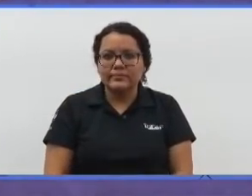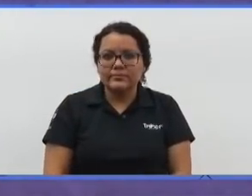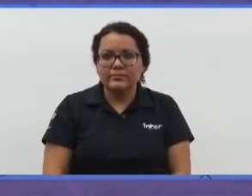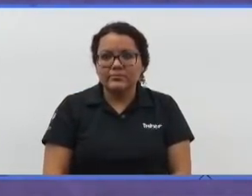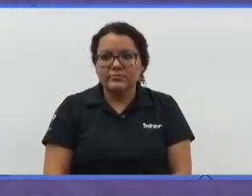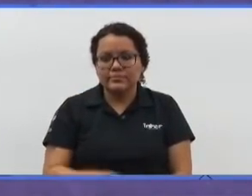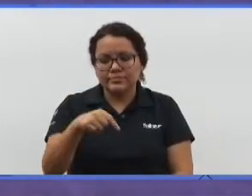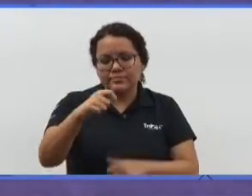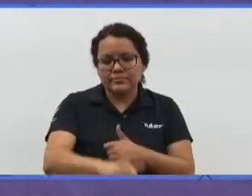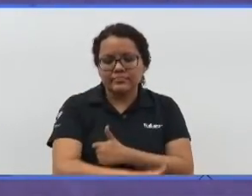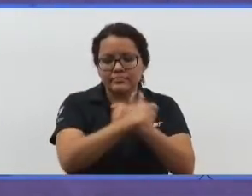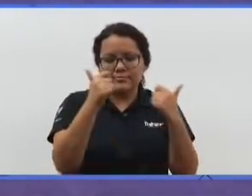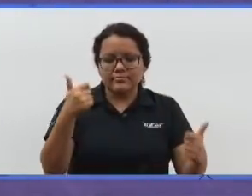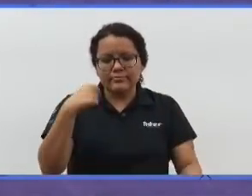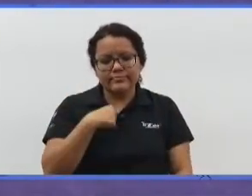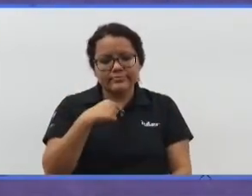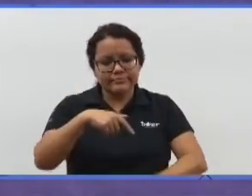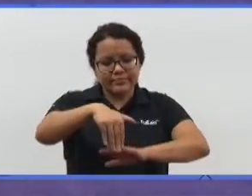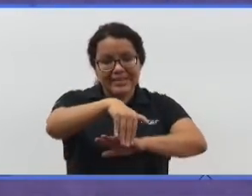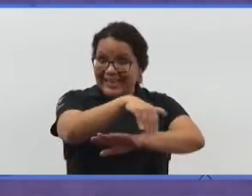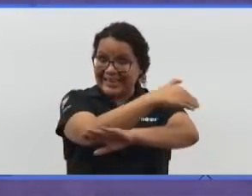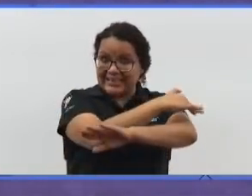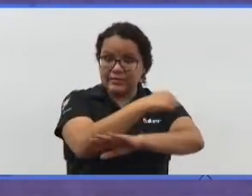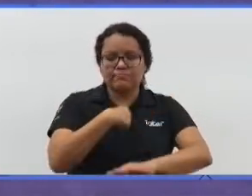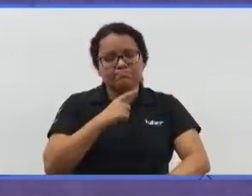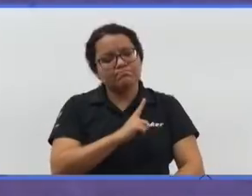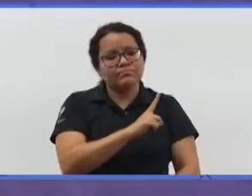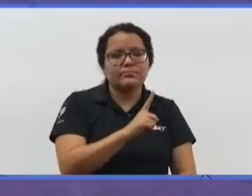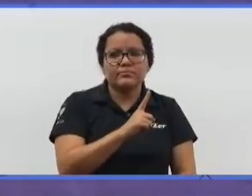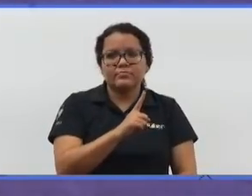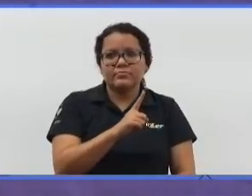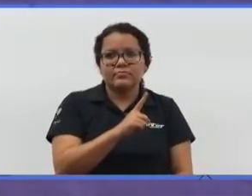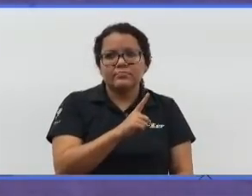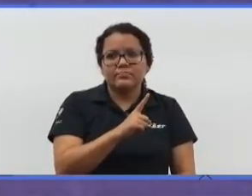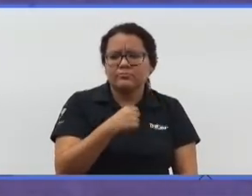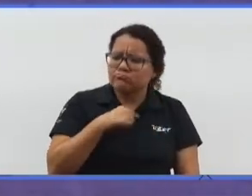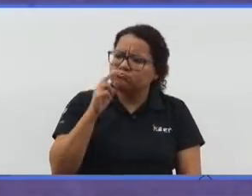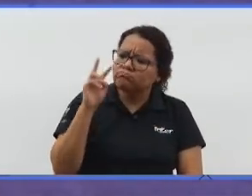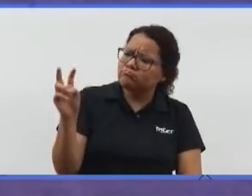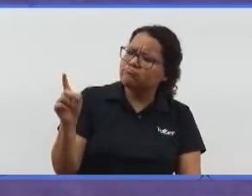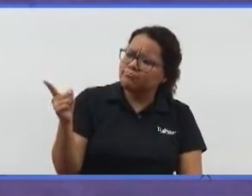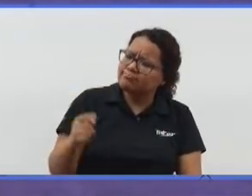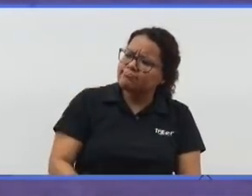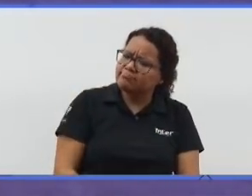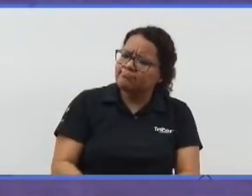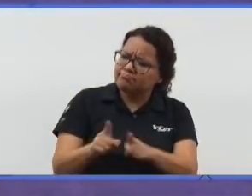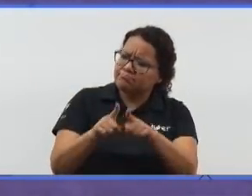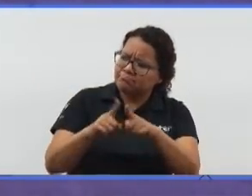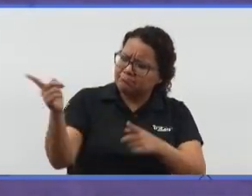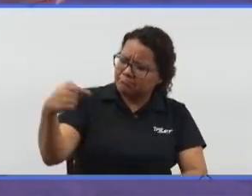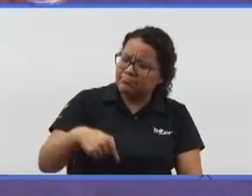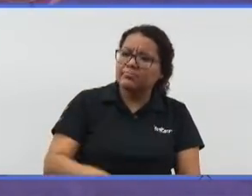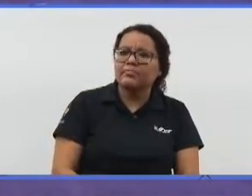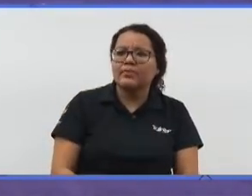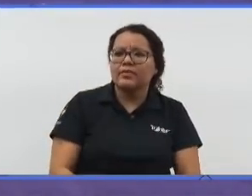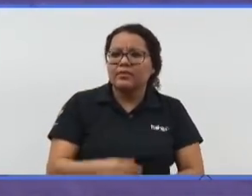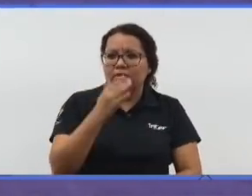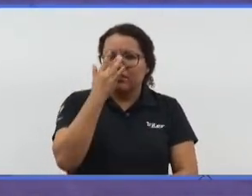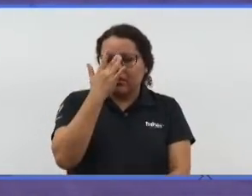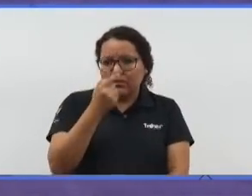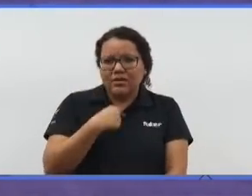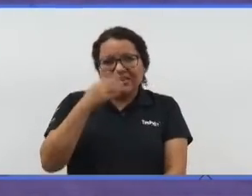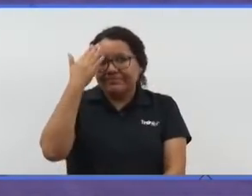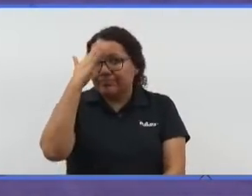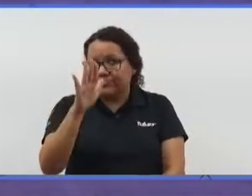esta mañana me detuve en la esquina a ver los hermanos llegar a la iglesia y queremos ver cómo hacemos con quién